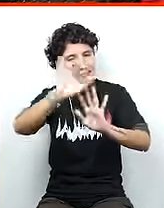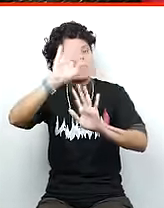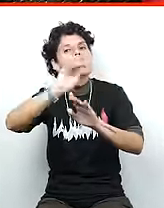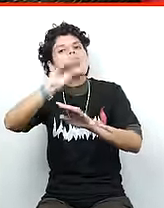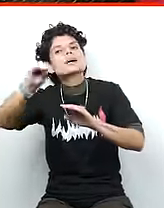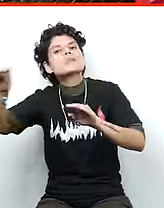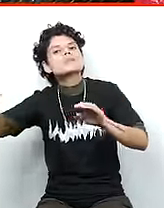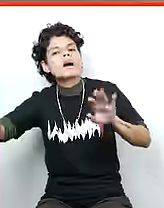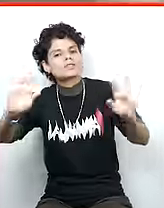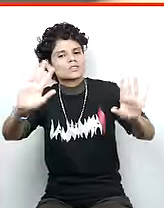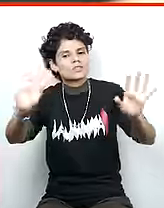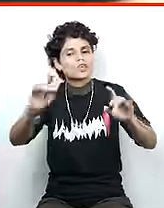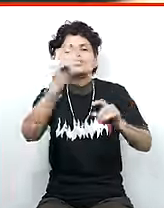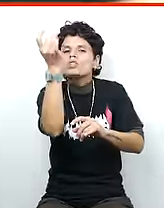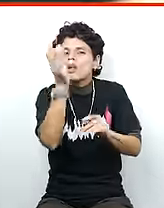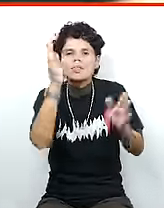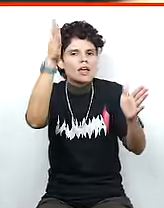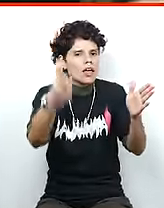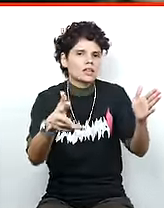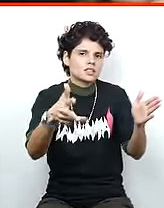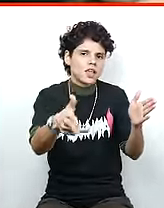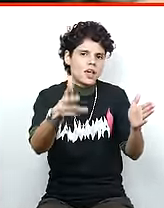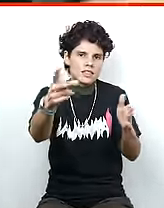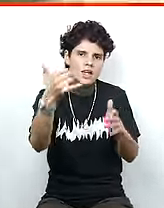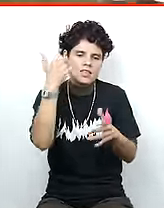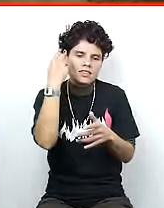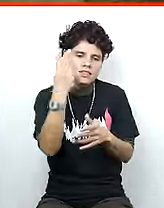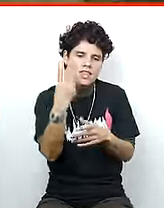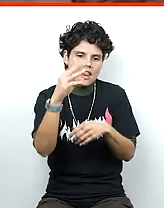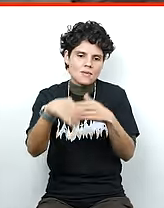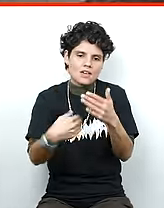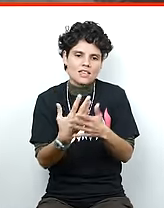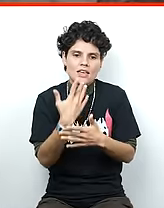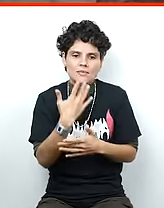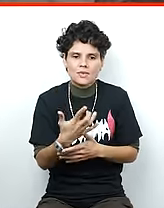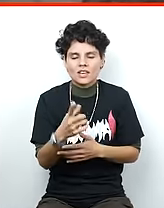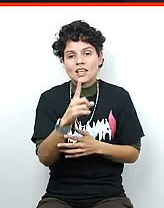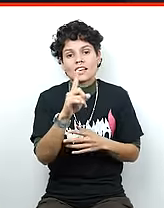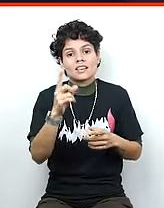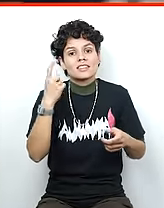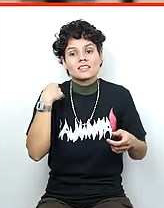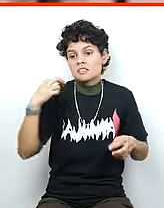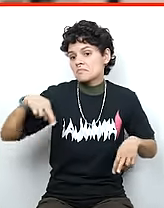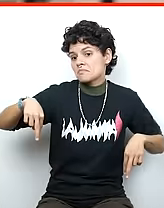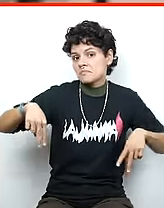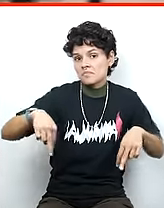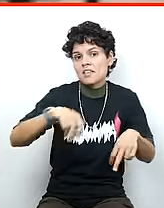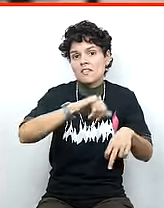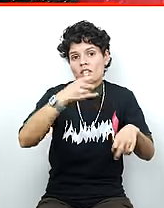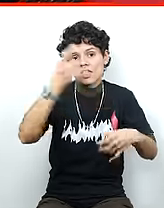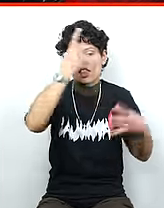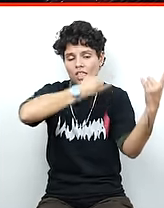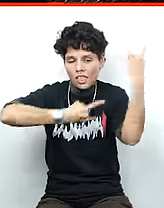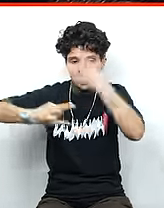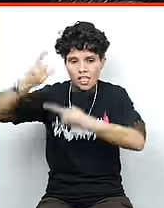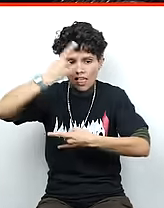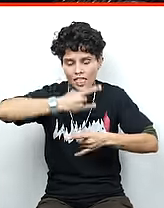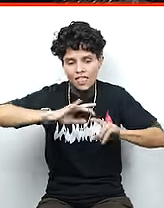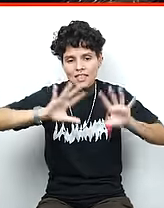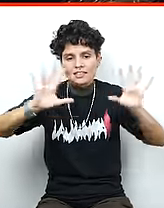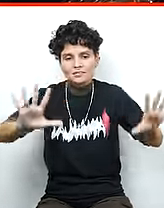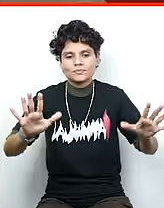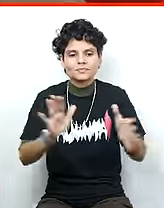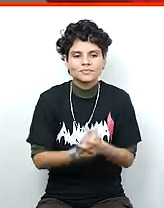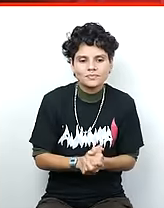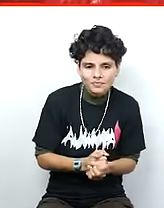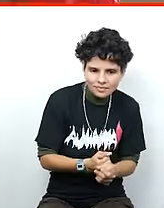la vamos a contar. No, si te vamos a contar esa historia nueva porque llegamos en lleno, fuimos en carretilla. Oh. Quiero pedir un aplauso para Juega